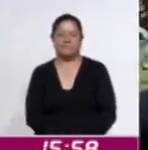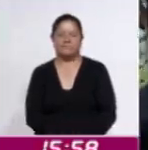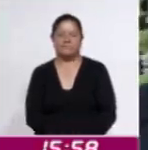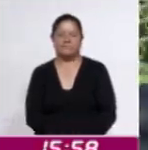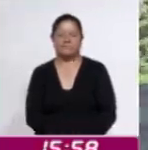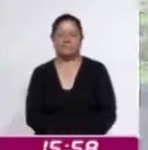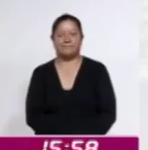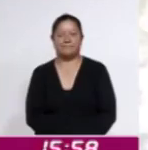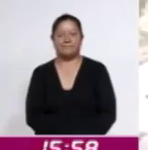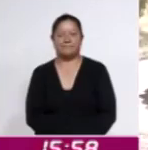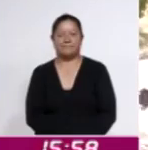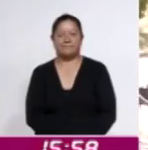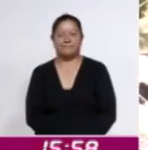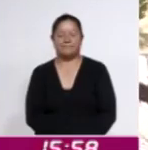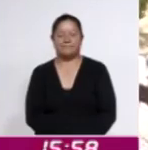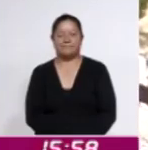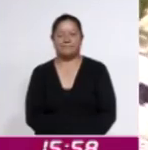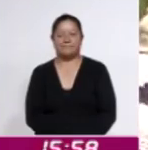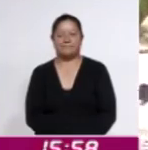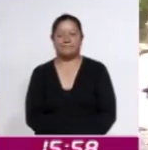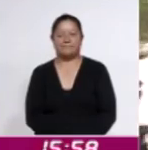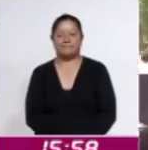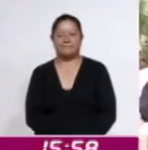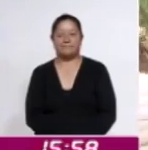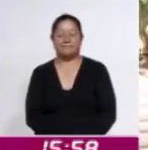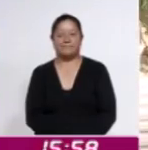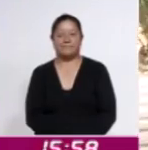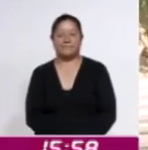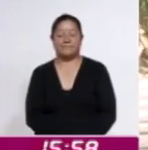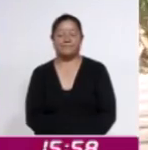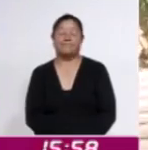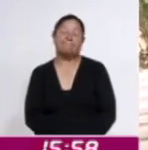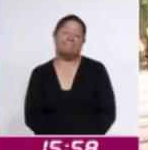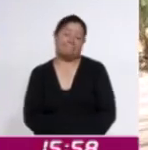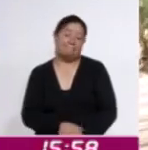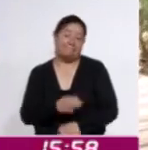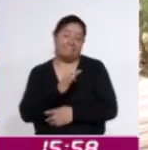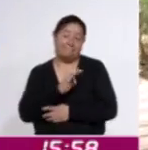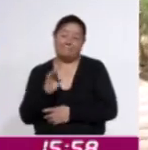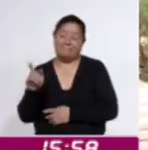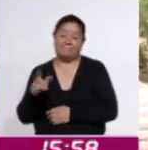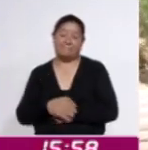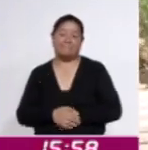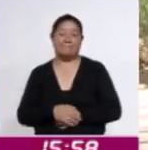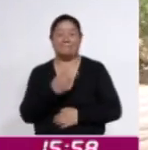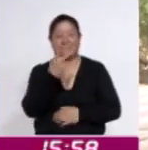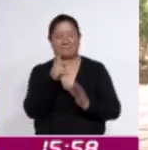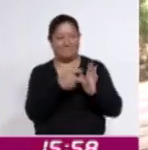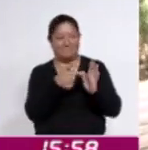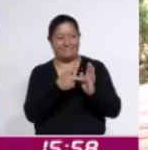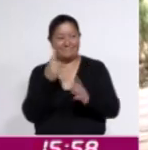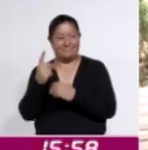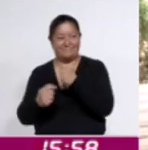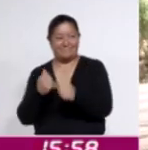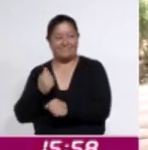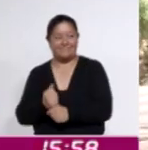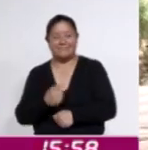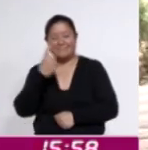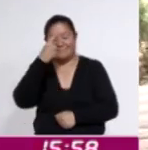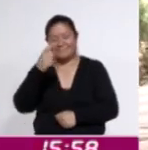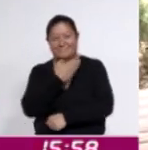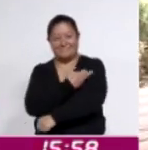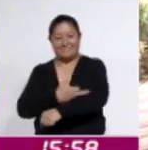puedo. Y que lo podría hacer más seguido, entonces que unas dos veces al año para que salga más la